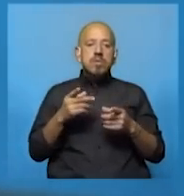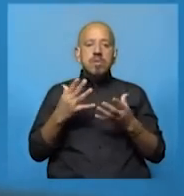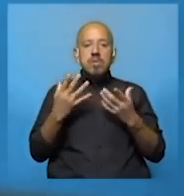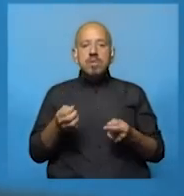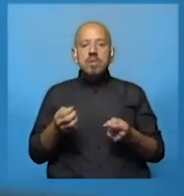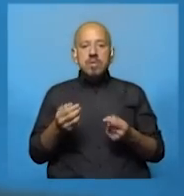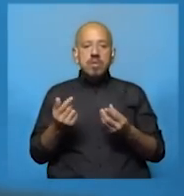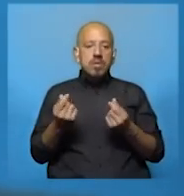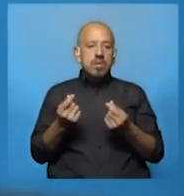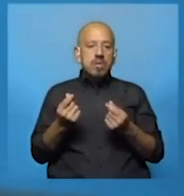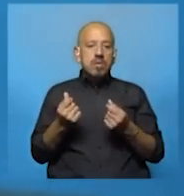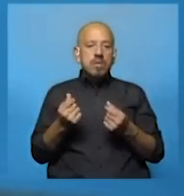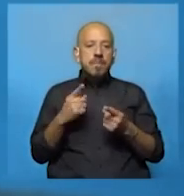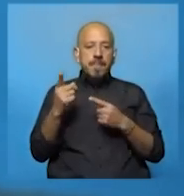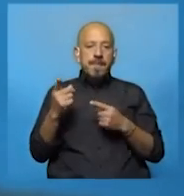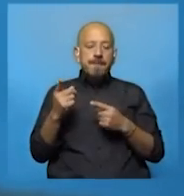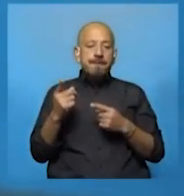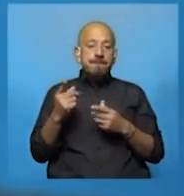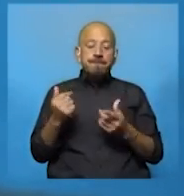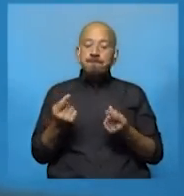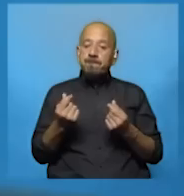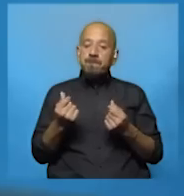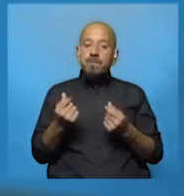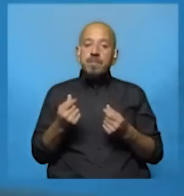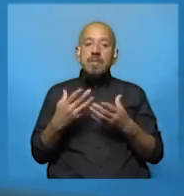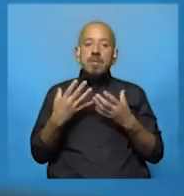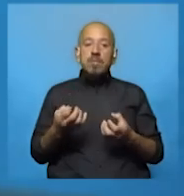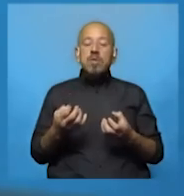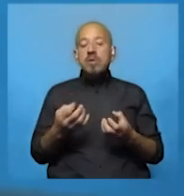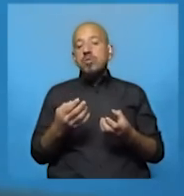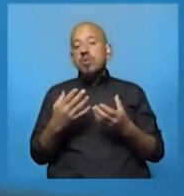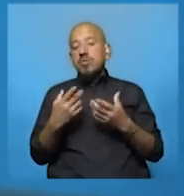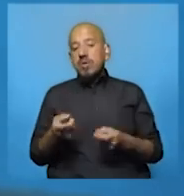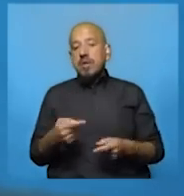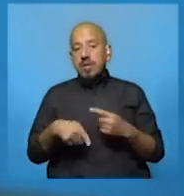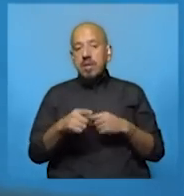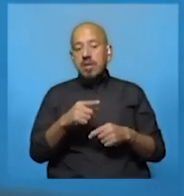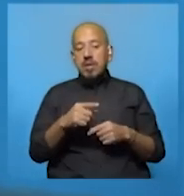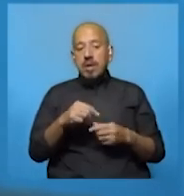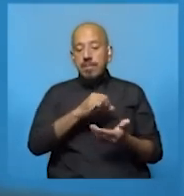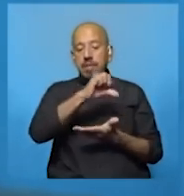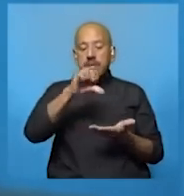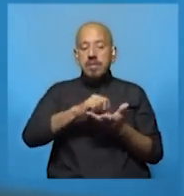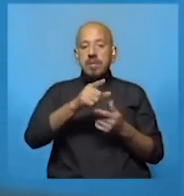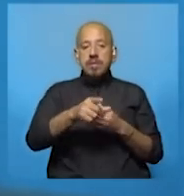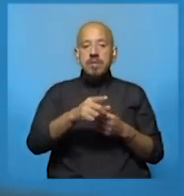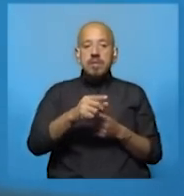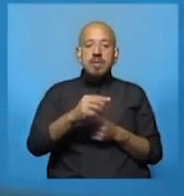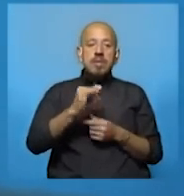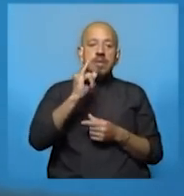es que el dinero no va se vaya de su jurisdicciones por eso presiona como Uruguay a otros más las islas